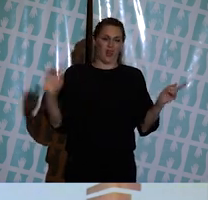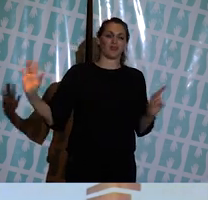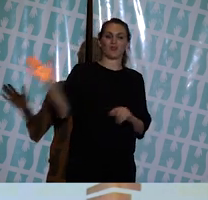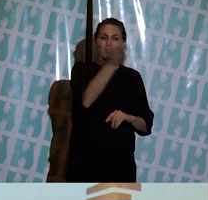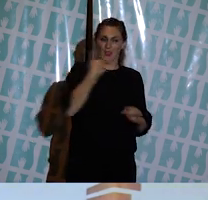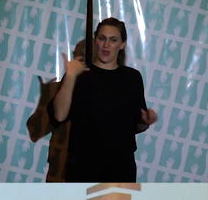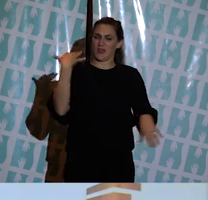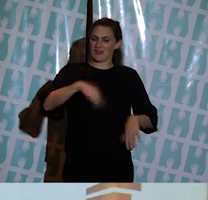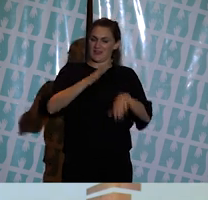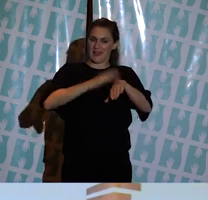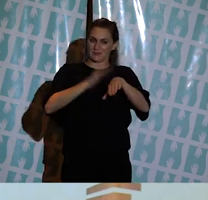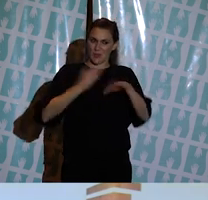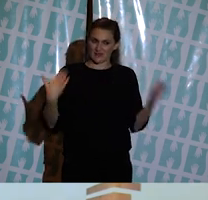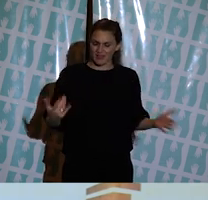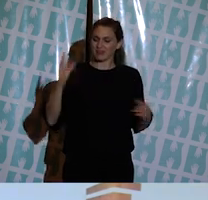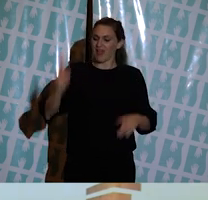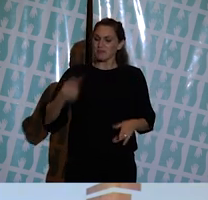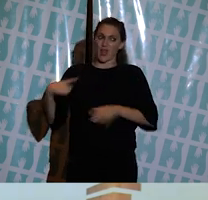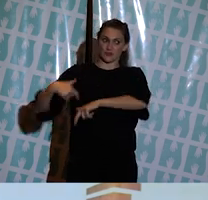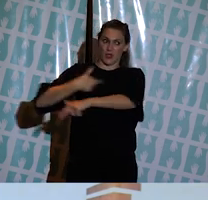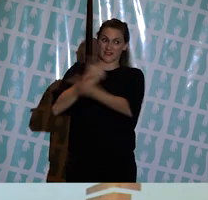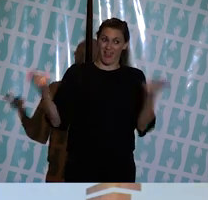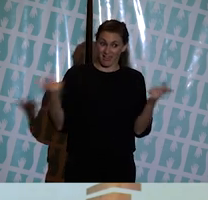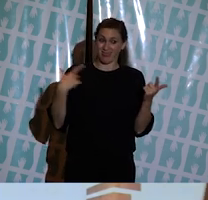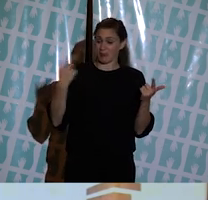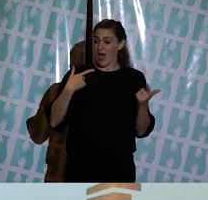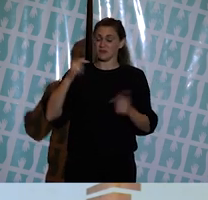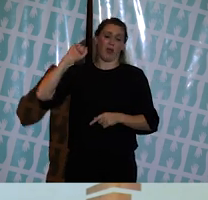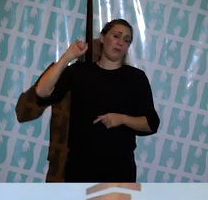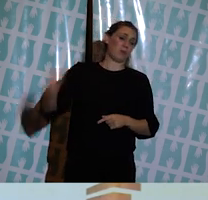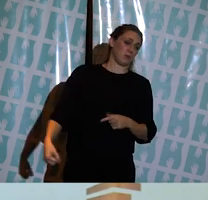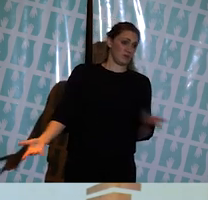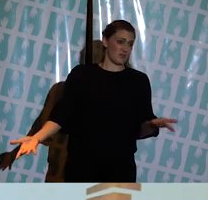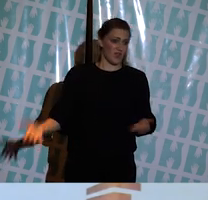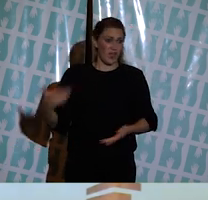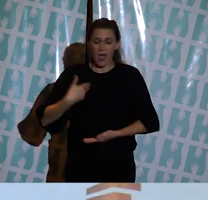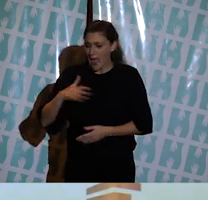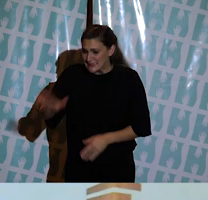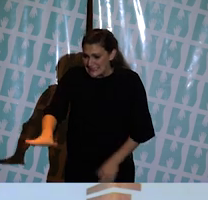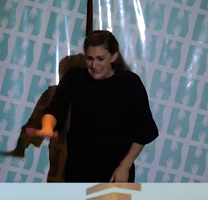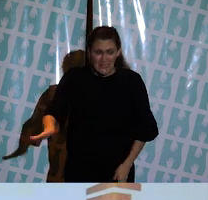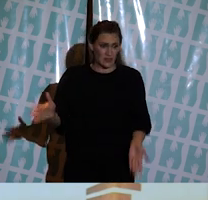Estamos desconectados de nuestros hijos como sociedad, no estamos, le damos una tablet de chiquitos.